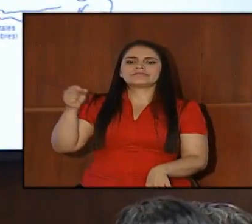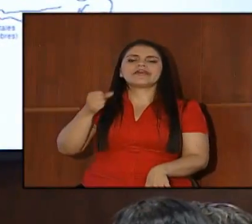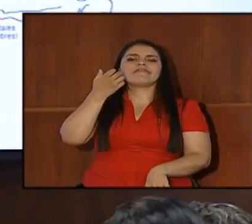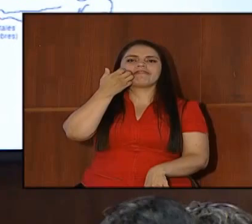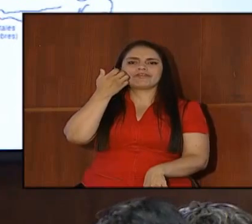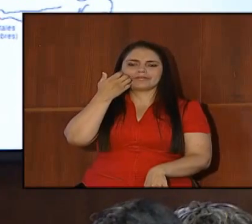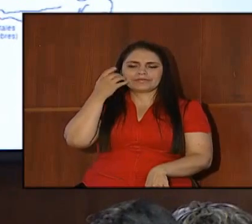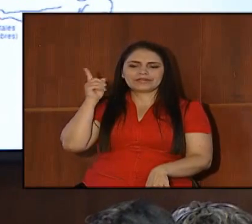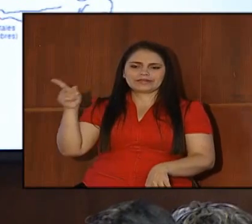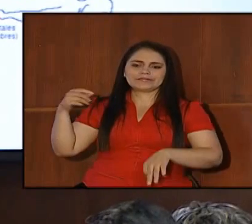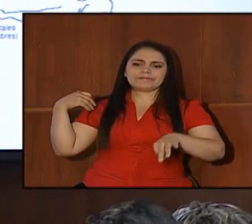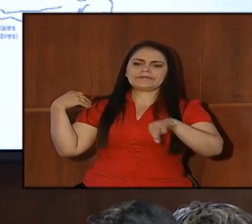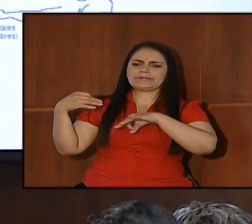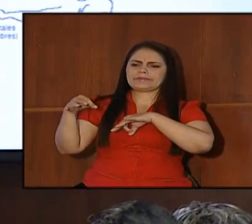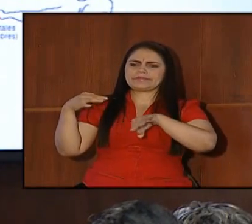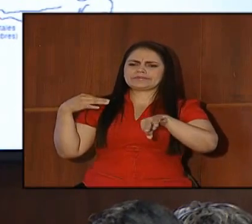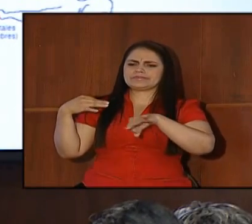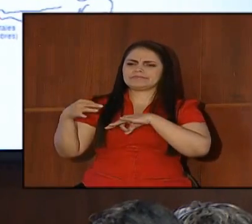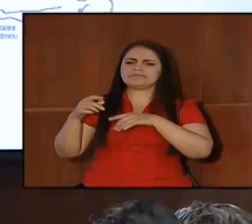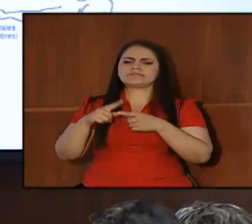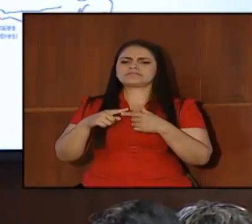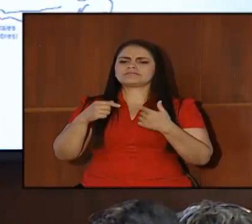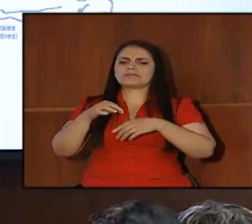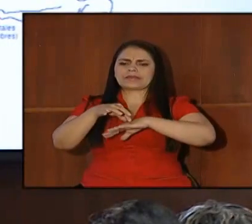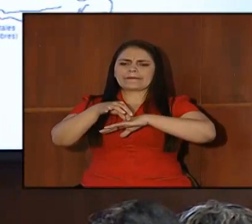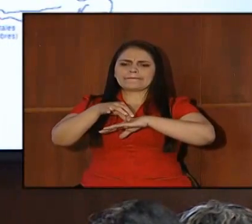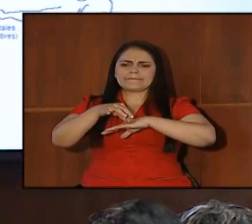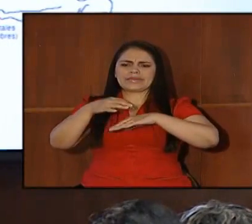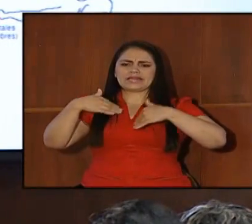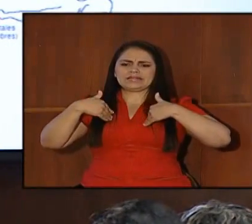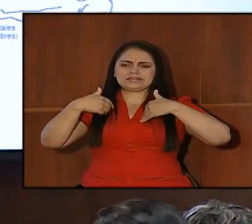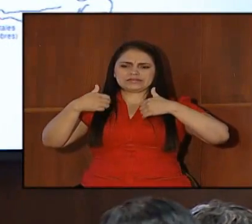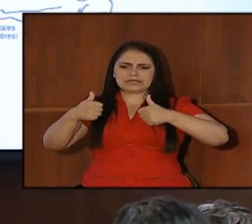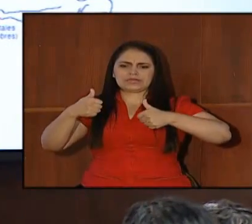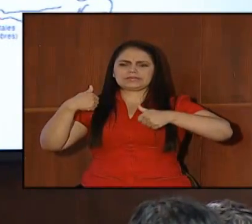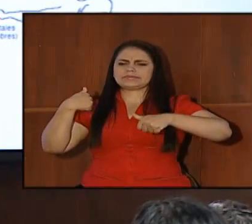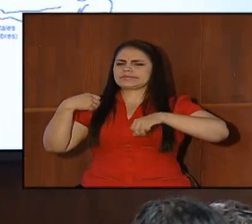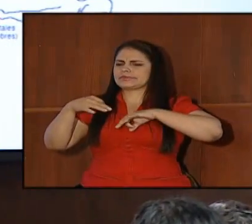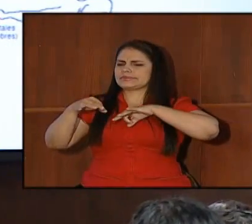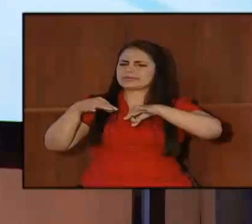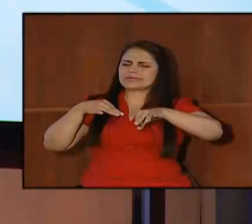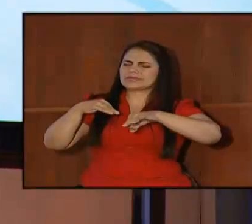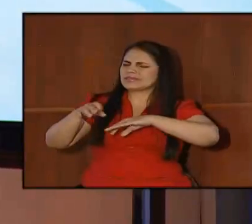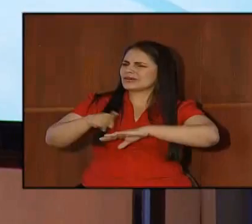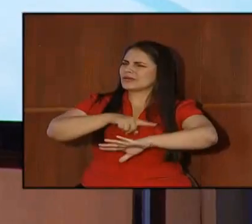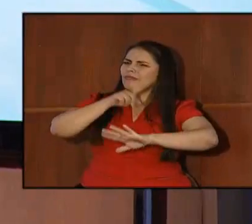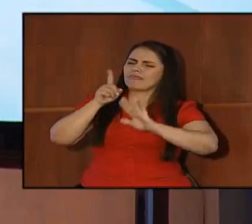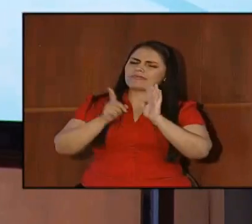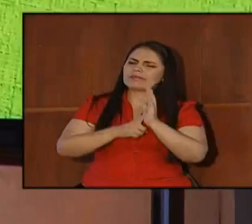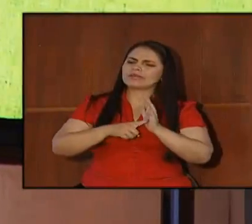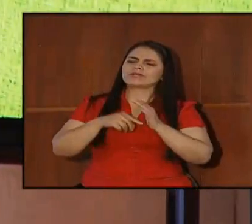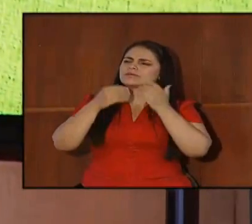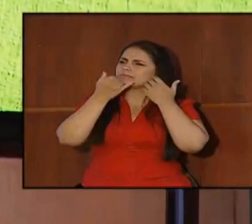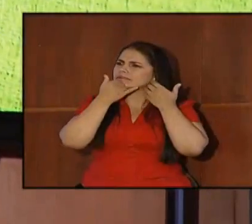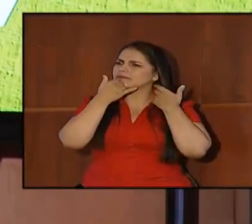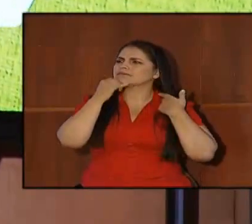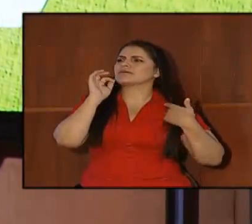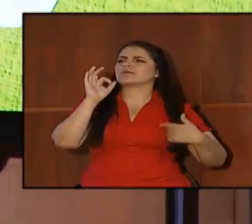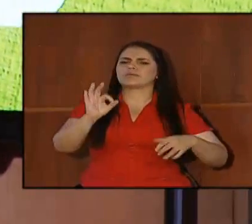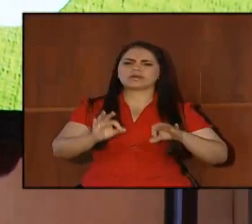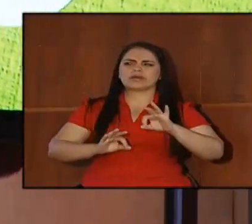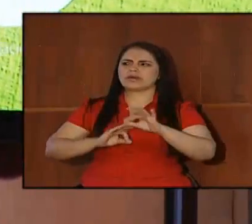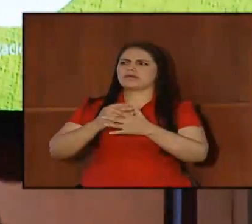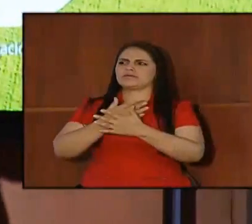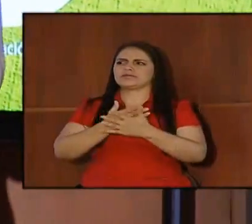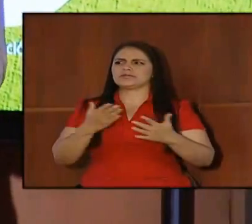enfermera del programa de piel sana del hospital, donde les va a hablar de toda esta indicación y de todos los cuidados. Ella